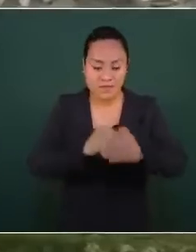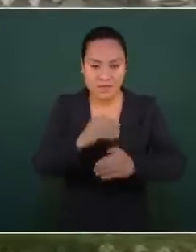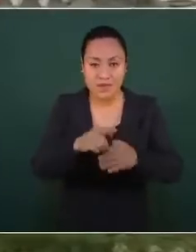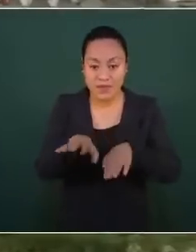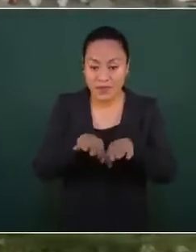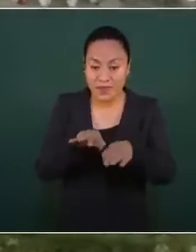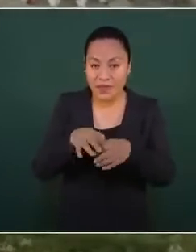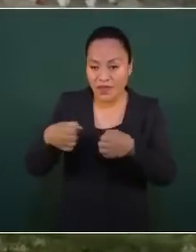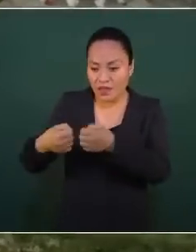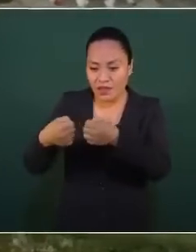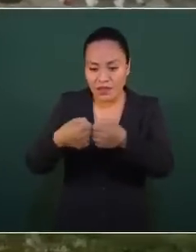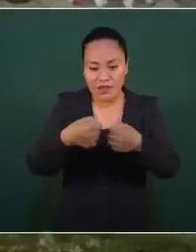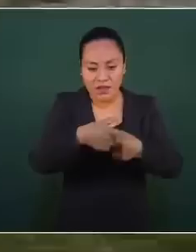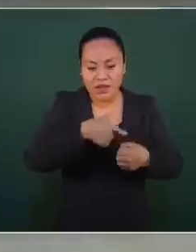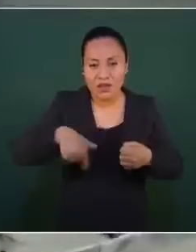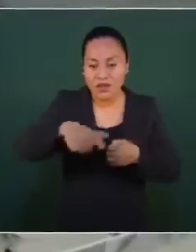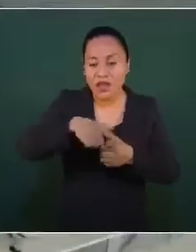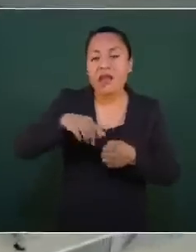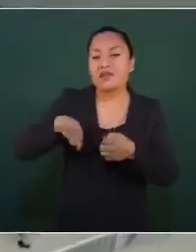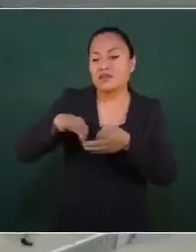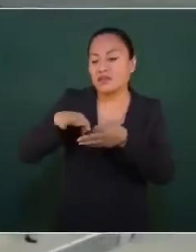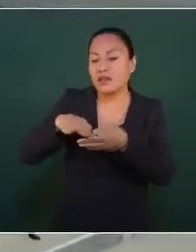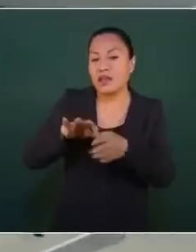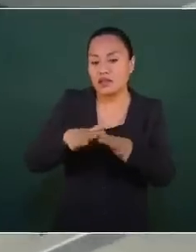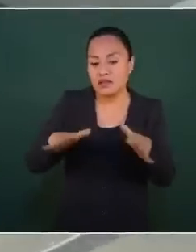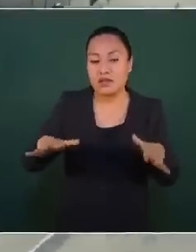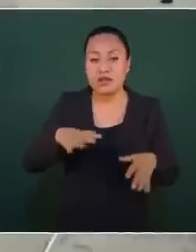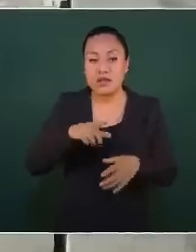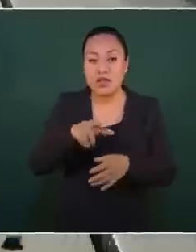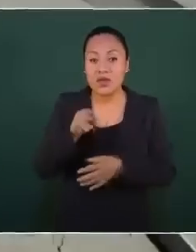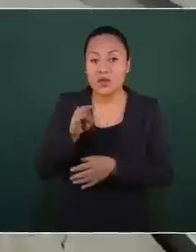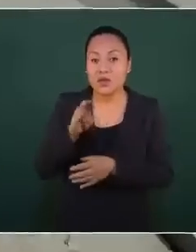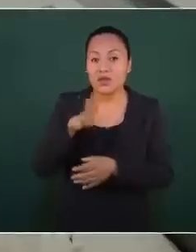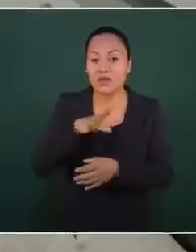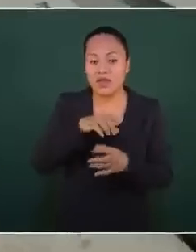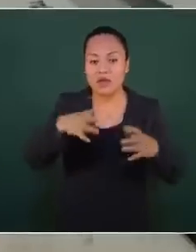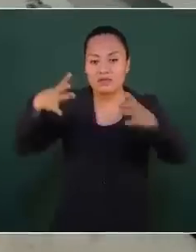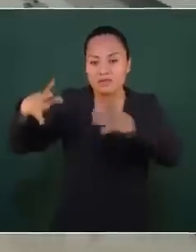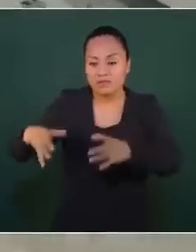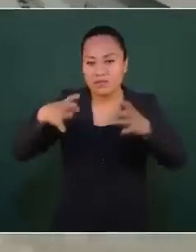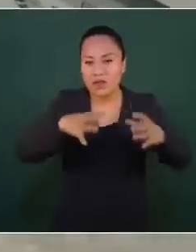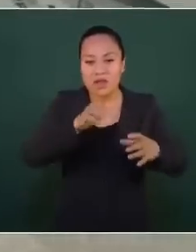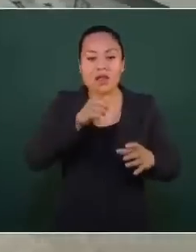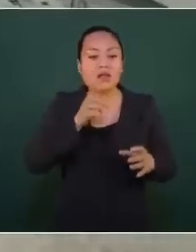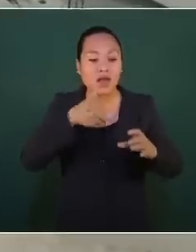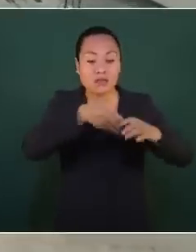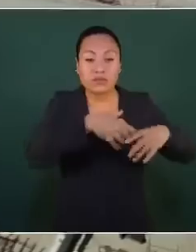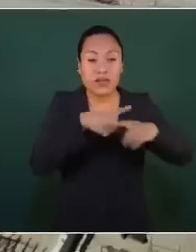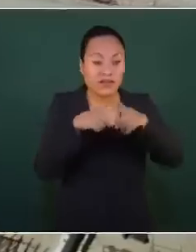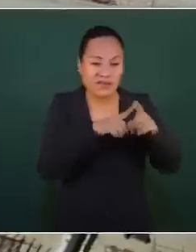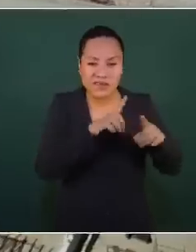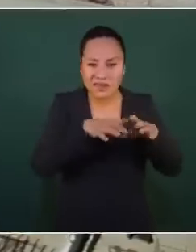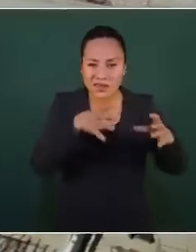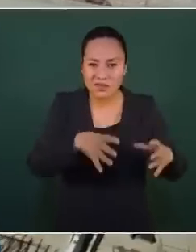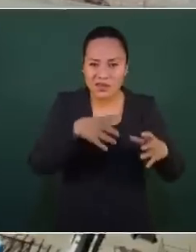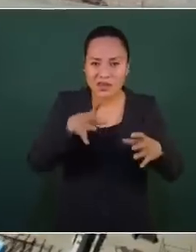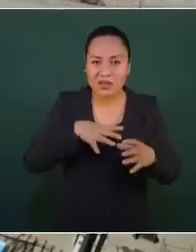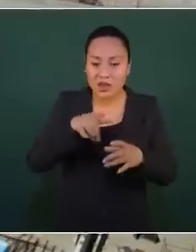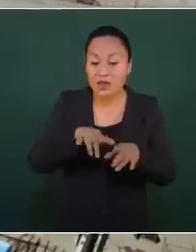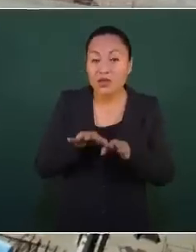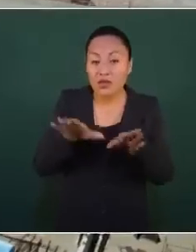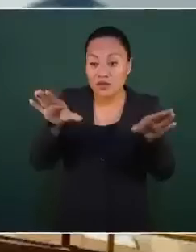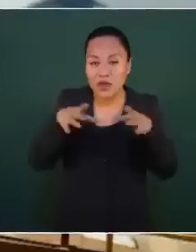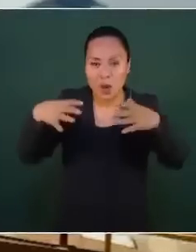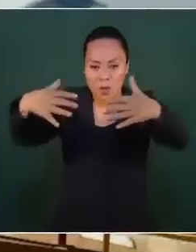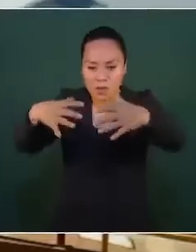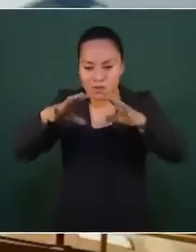la colindancia hacia el lado del mar. Respecto a los 90 tanques de almacenamiento, continúan los trabajos en la obra mecánica de tanques verticales y